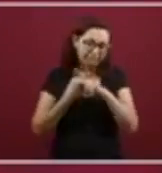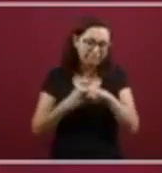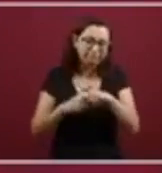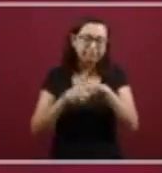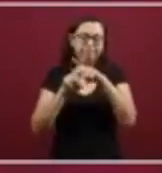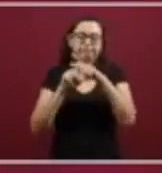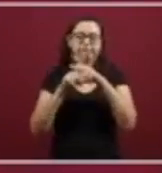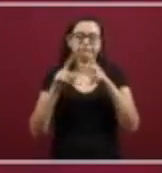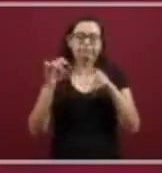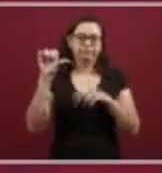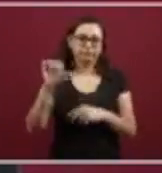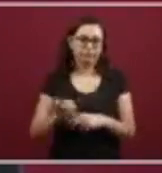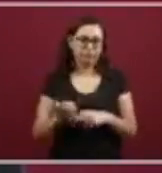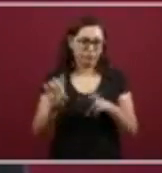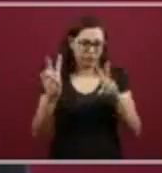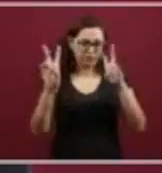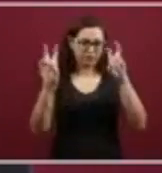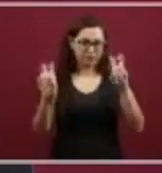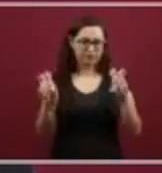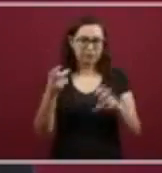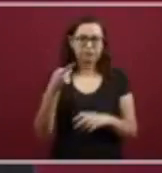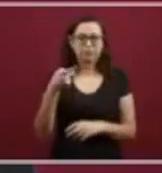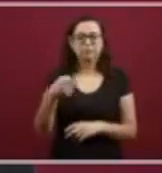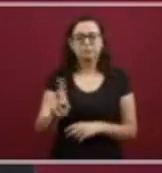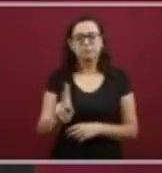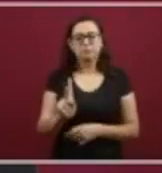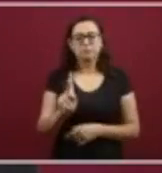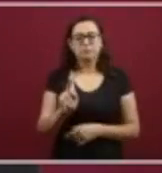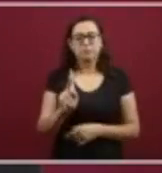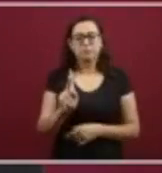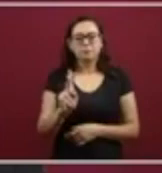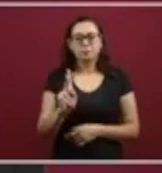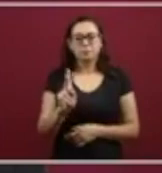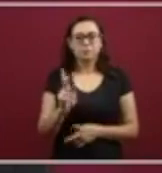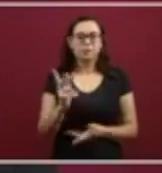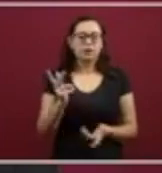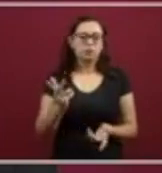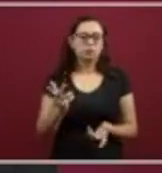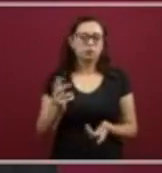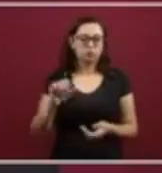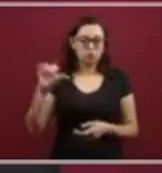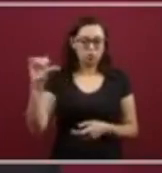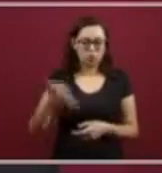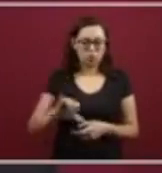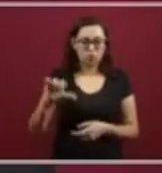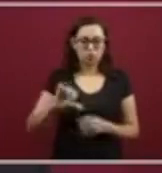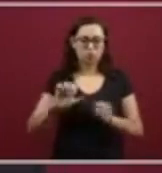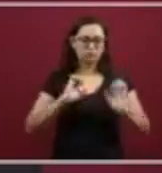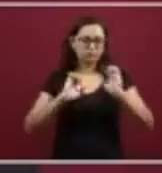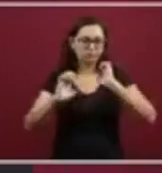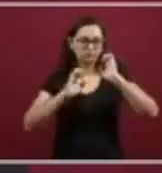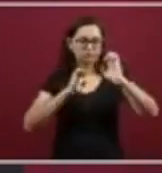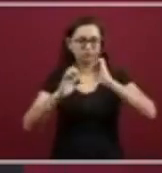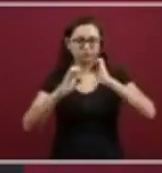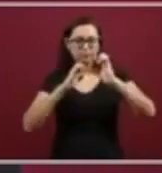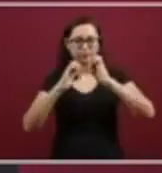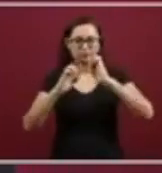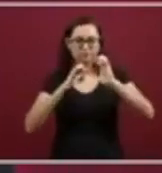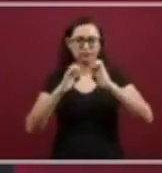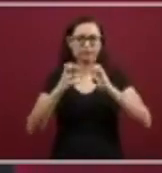general, pero les hablaba de que es una ceremonia y hay un